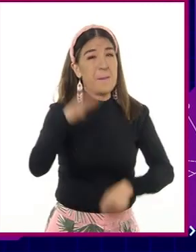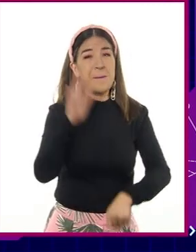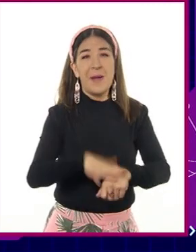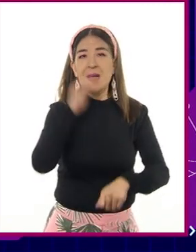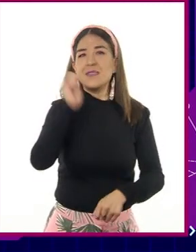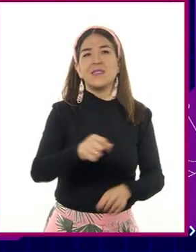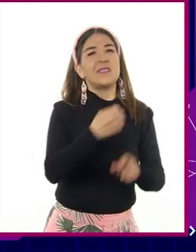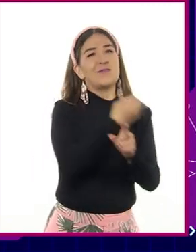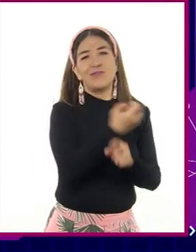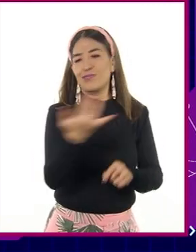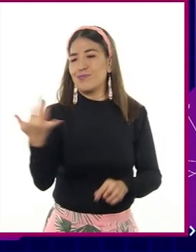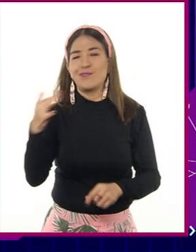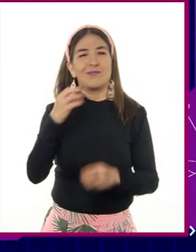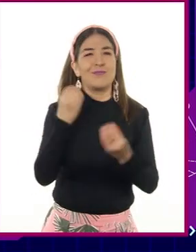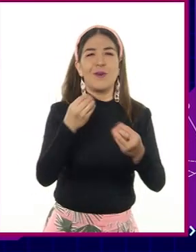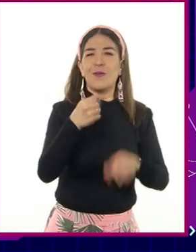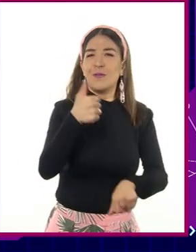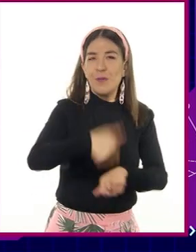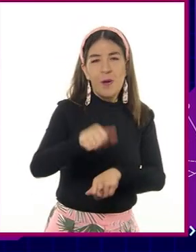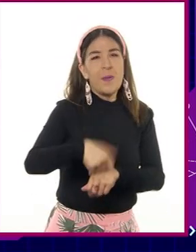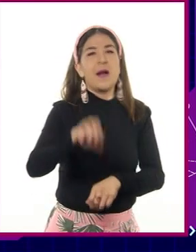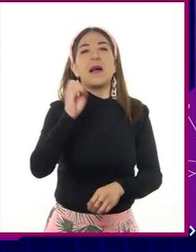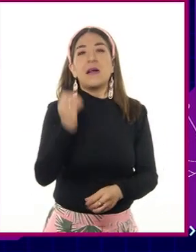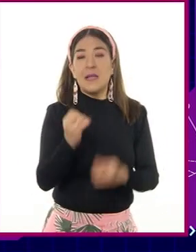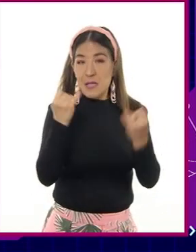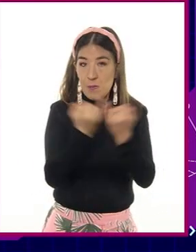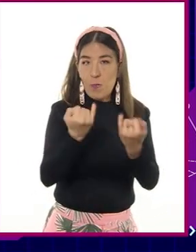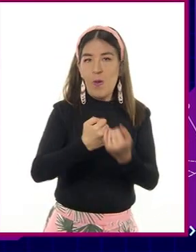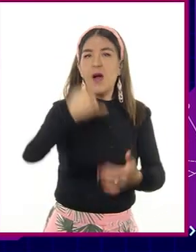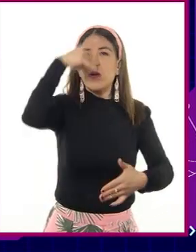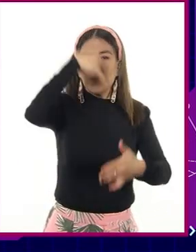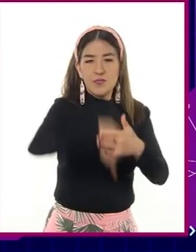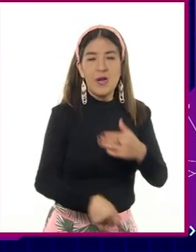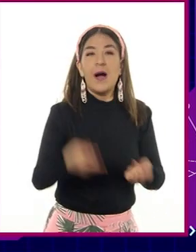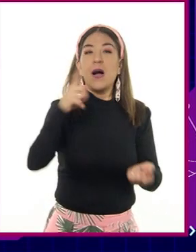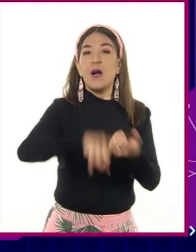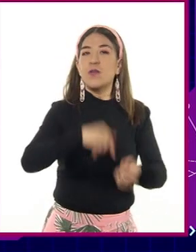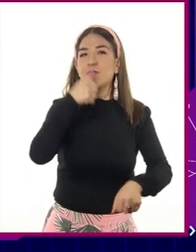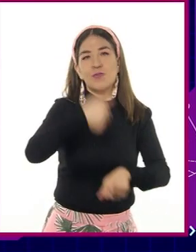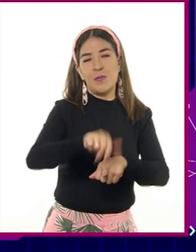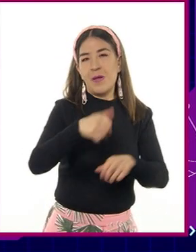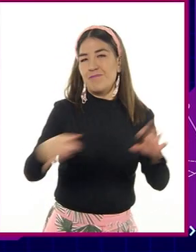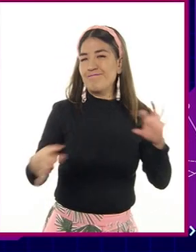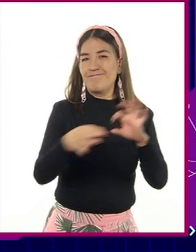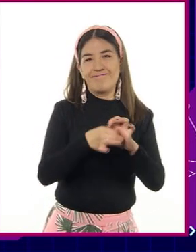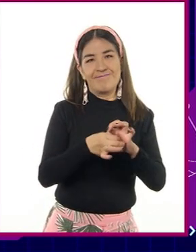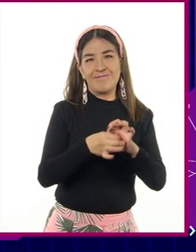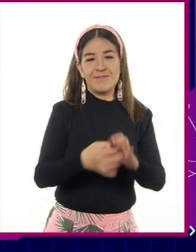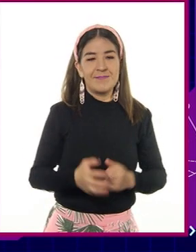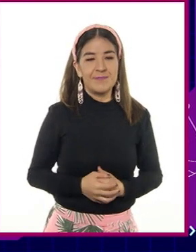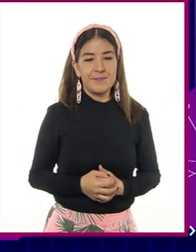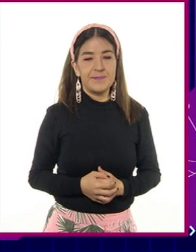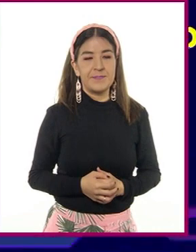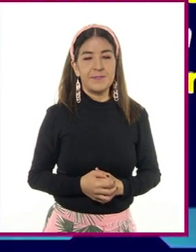cantidad limitada de términos. Una sucesión infinita posee un número infinito de términos.